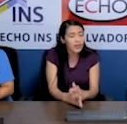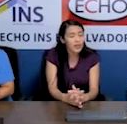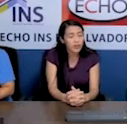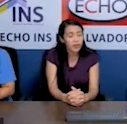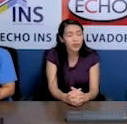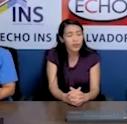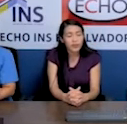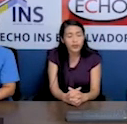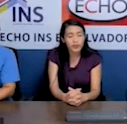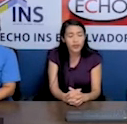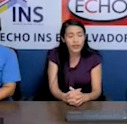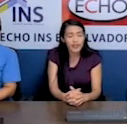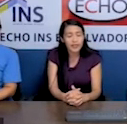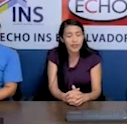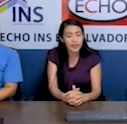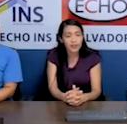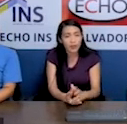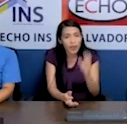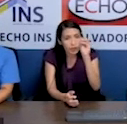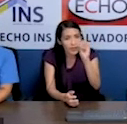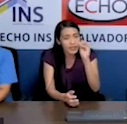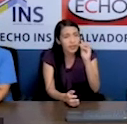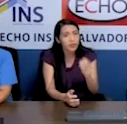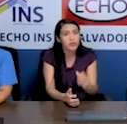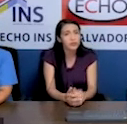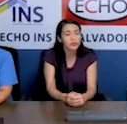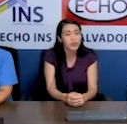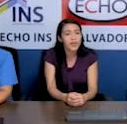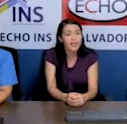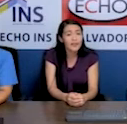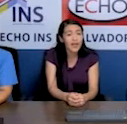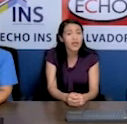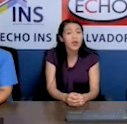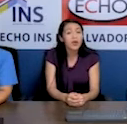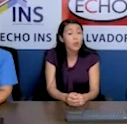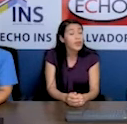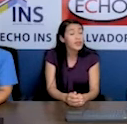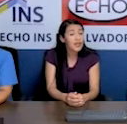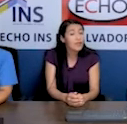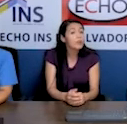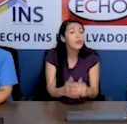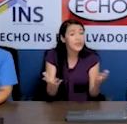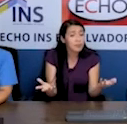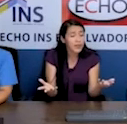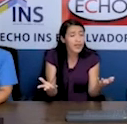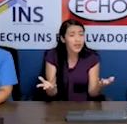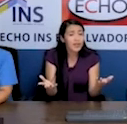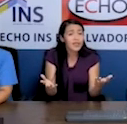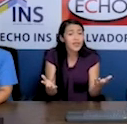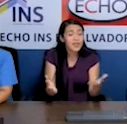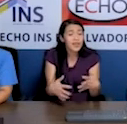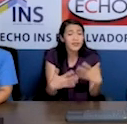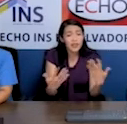cumplir con el cuadro clínico de obstrucción maligna, o puede ser